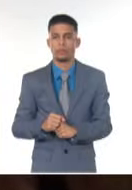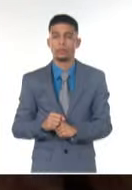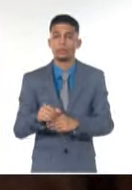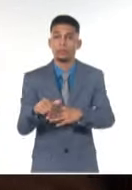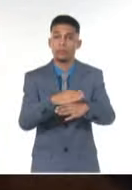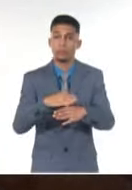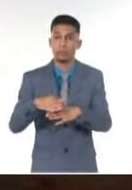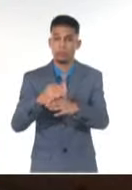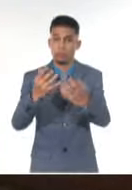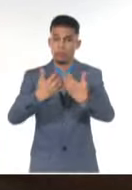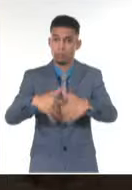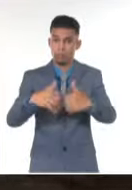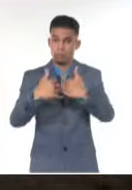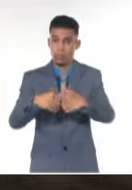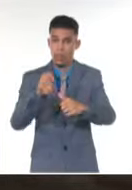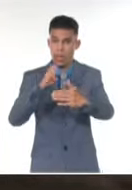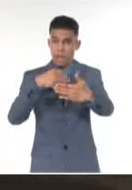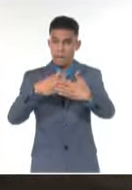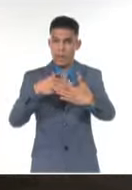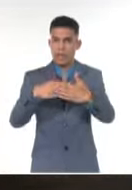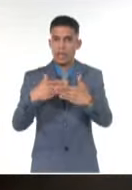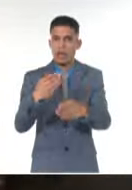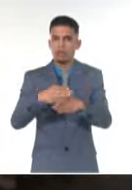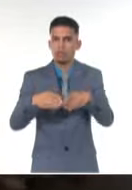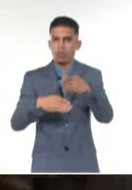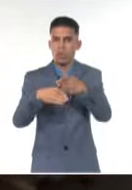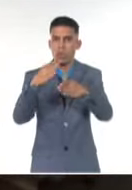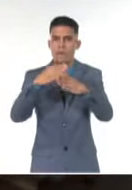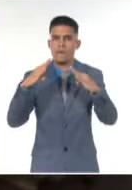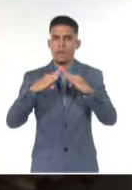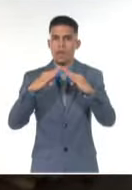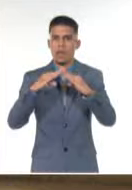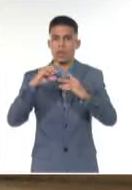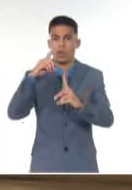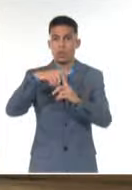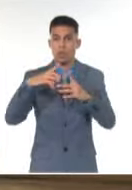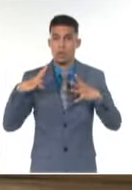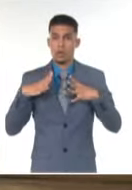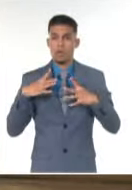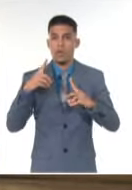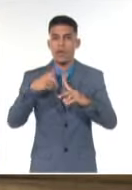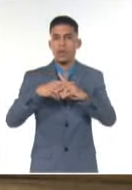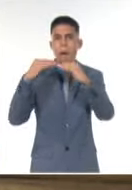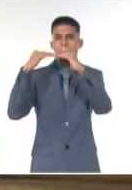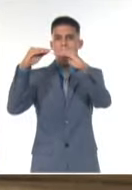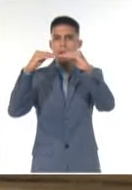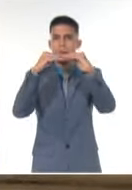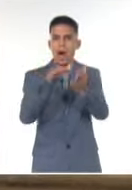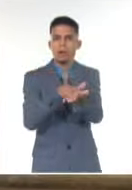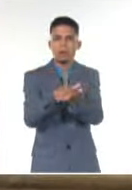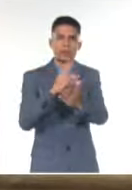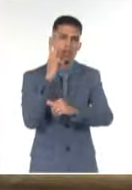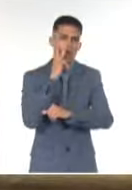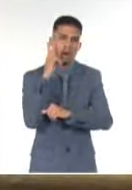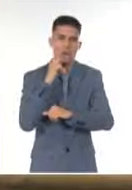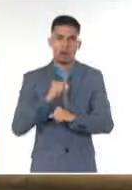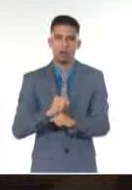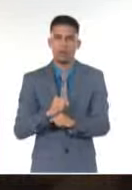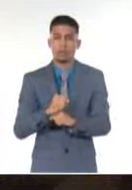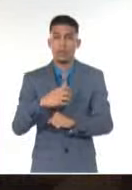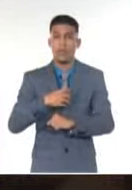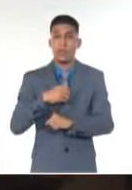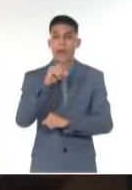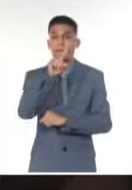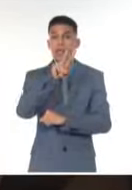entidad están destinadas a la construcción de viviendas, el turismo y las casas de tabaco. Posee más de 21.000 hectáreas de bosque,